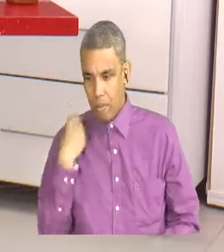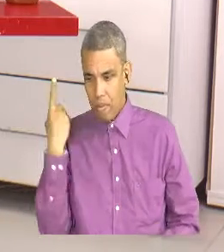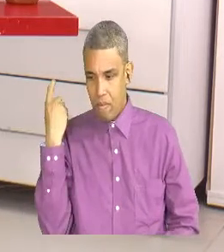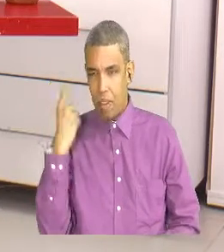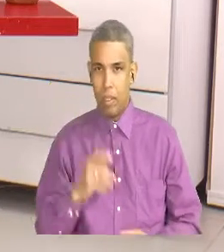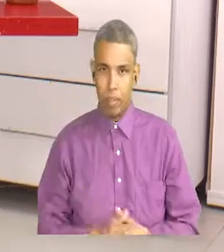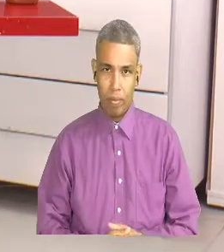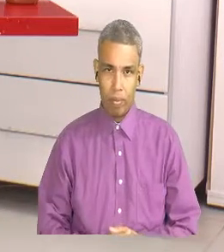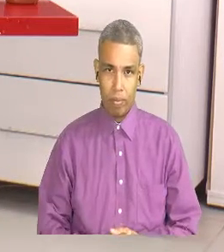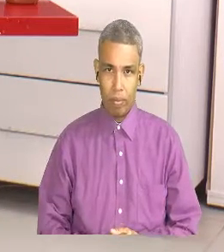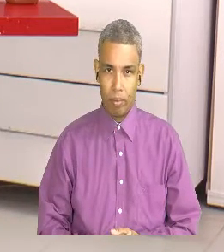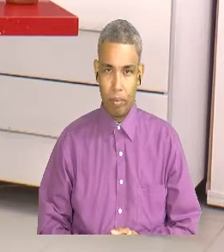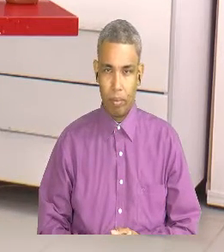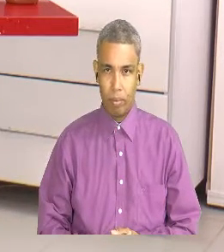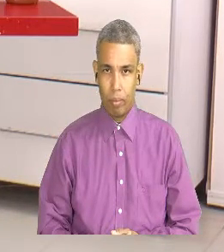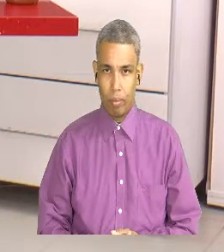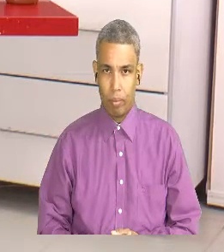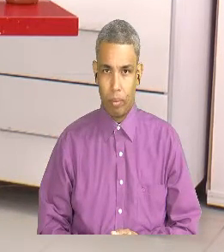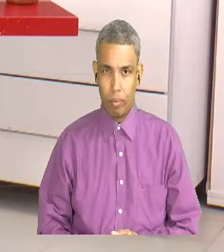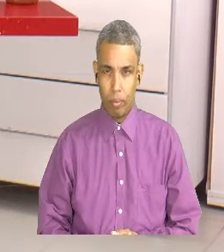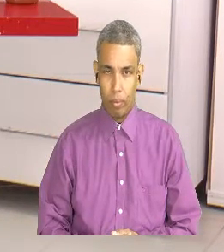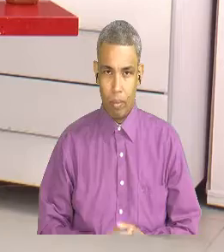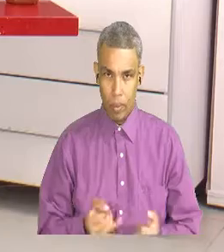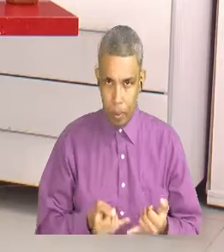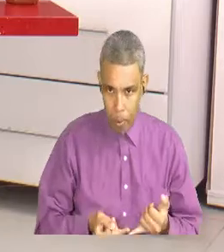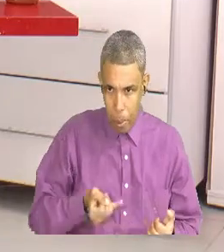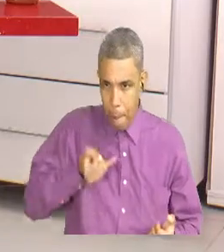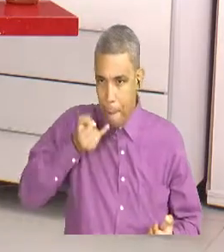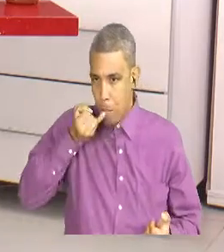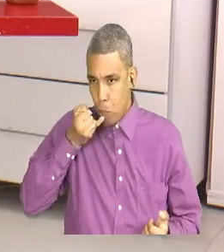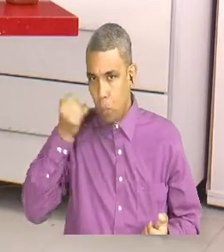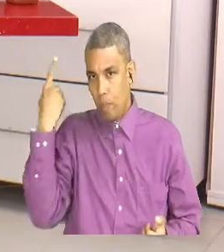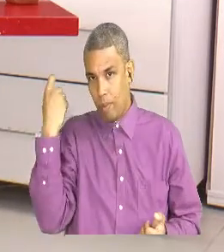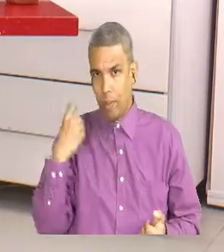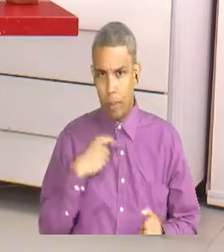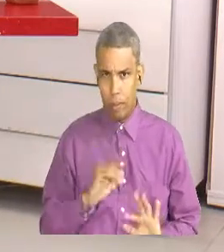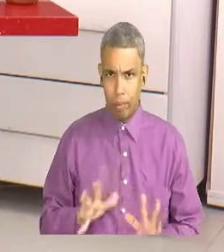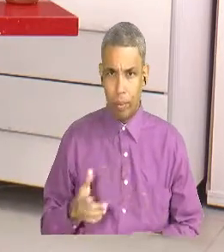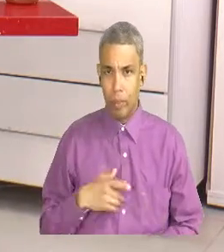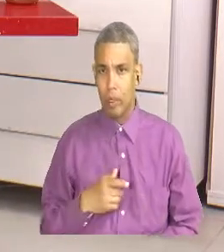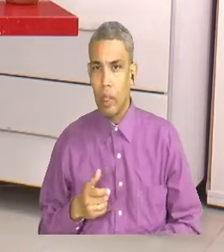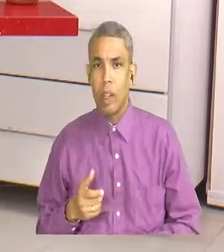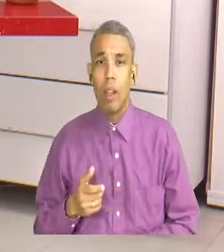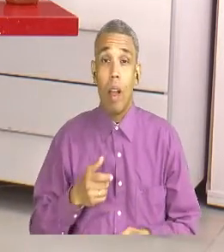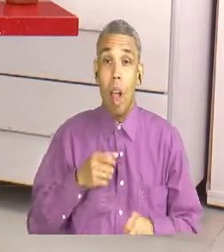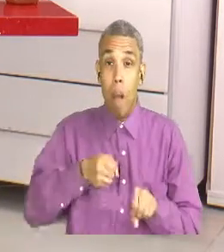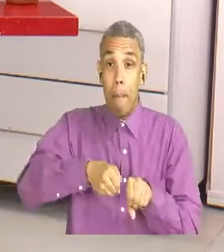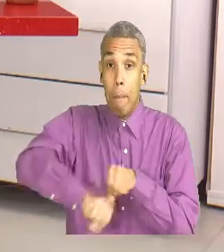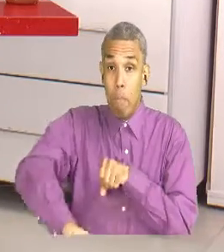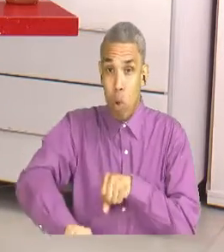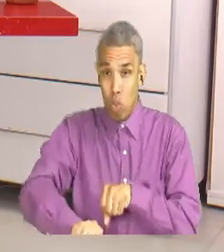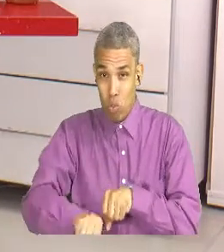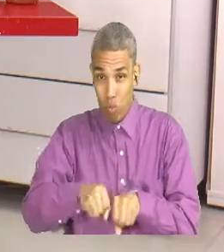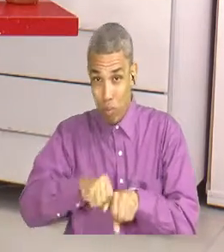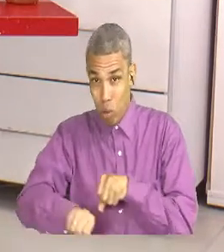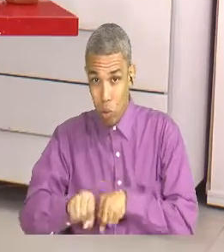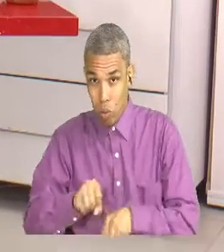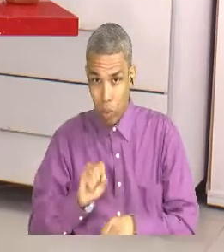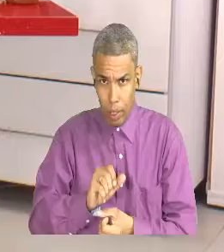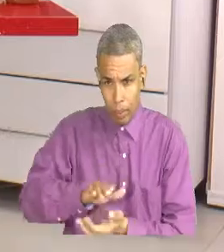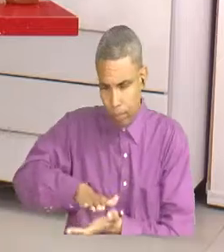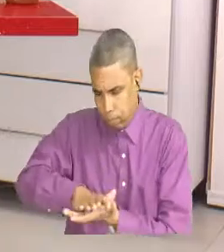más a la pechuga. La idea es que termine. Vamos a listar cebollita también. Vale. Para que